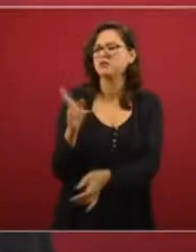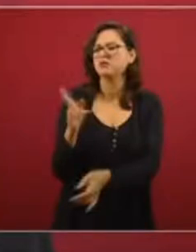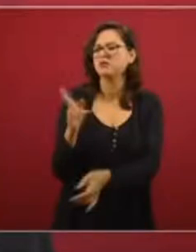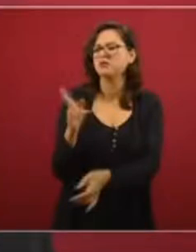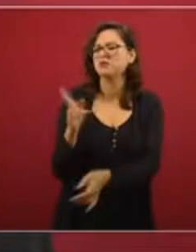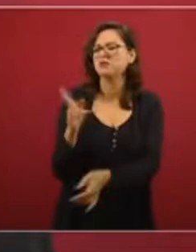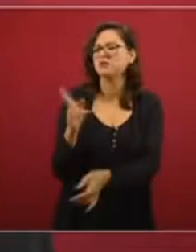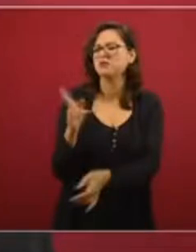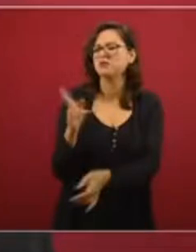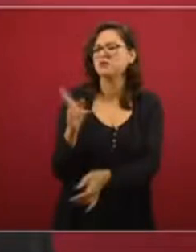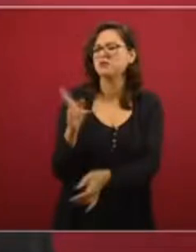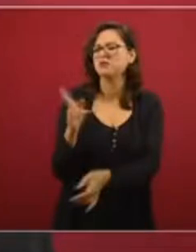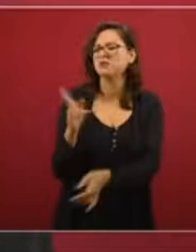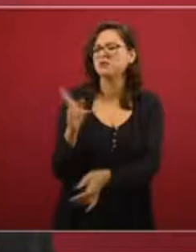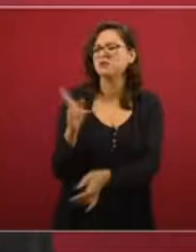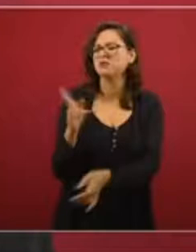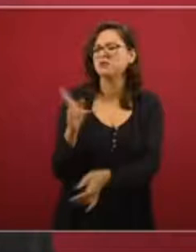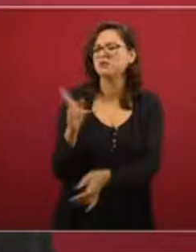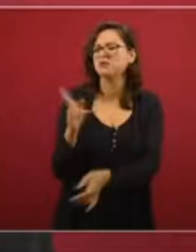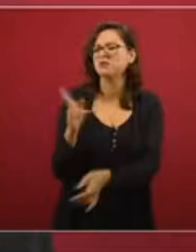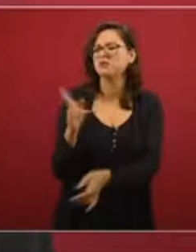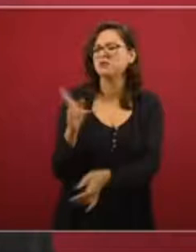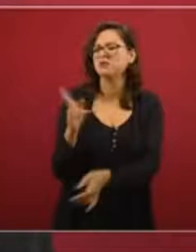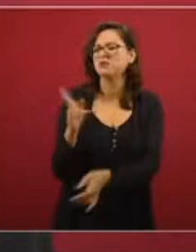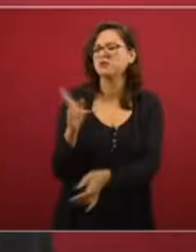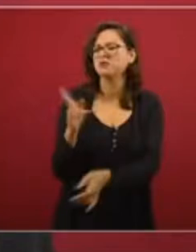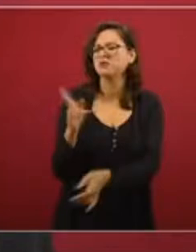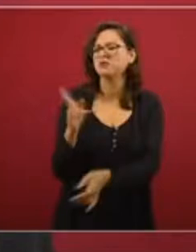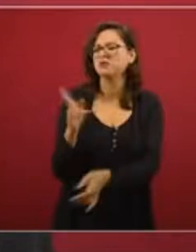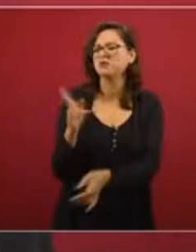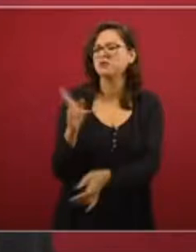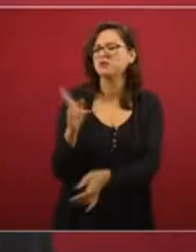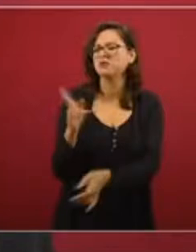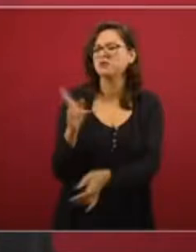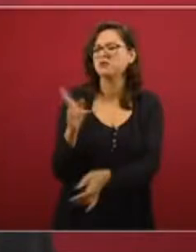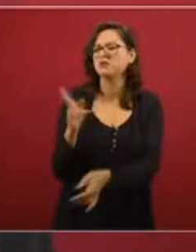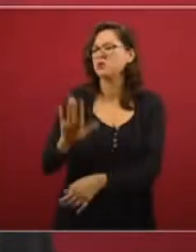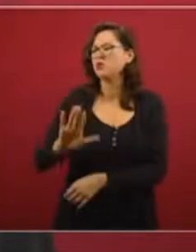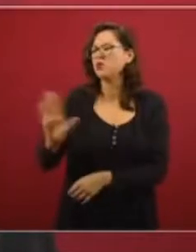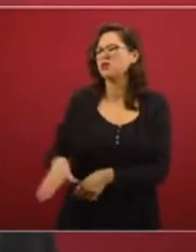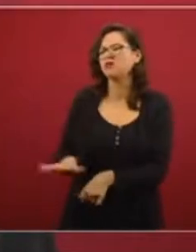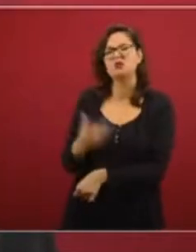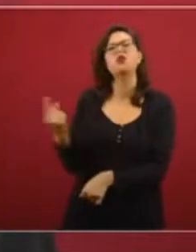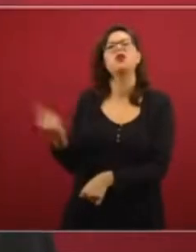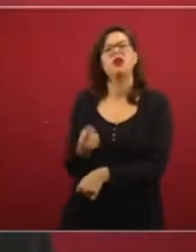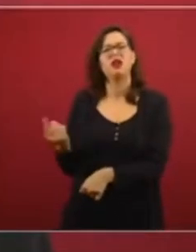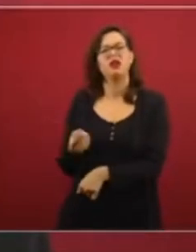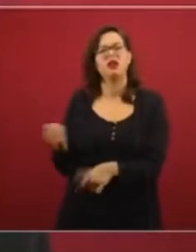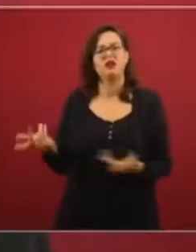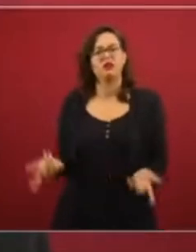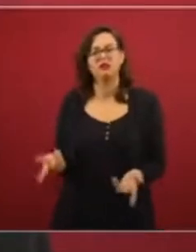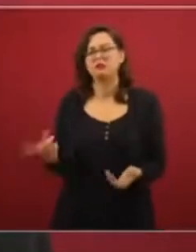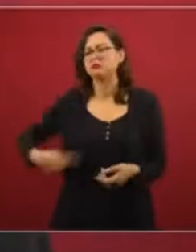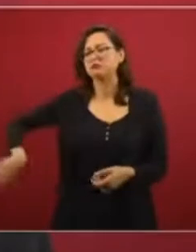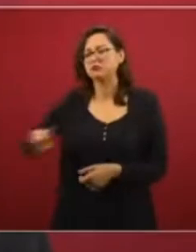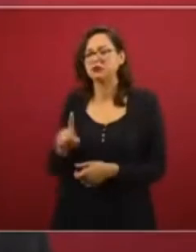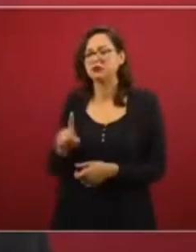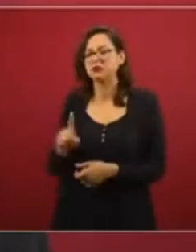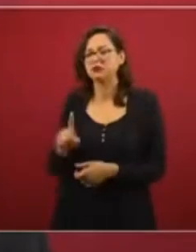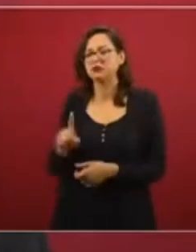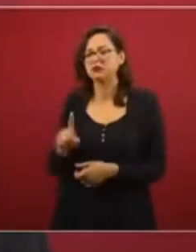things related to bad nutrition or poor nutrition. Enfermedad metabólica